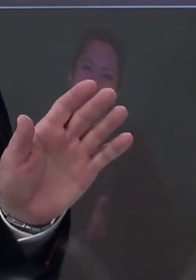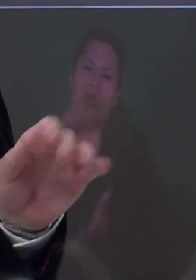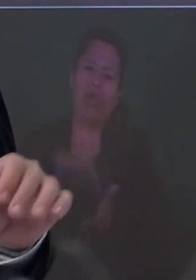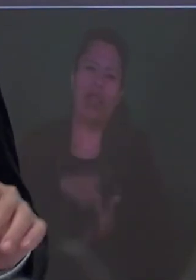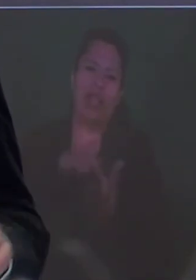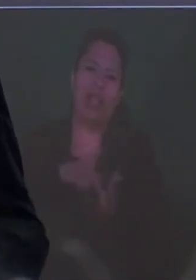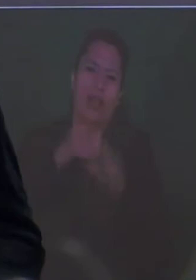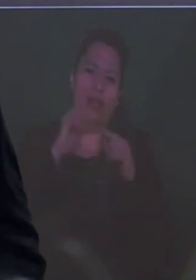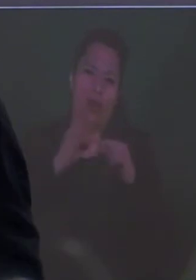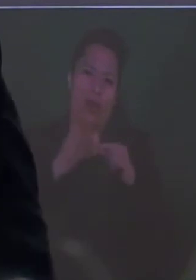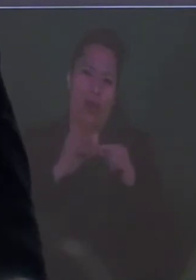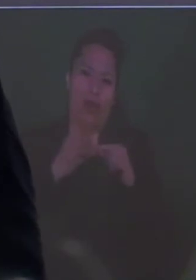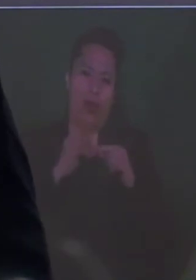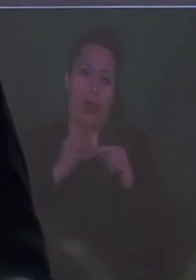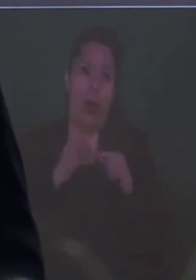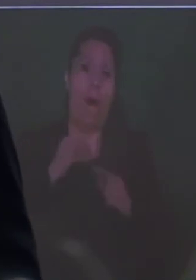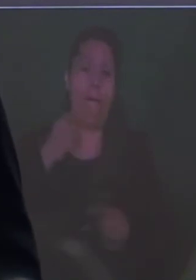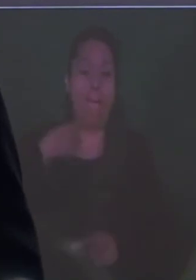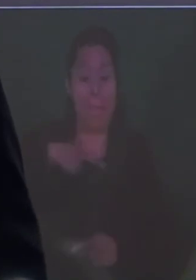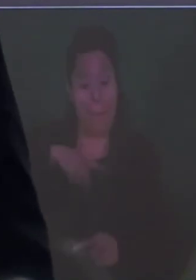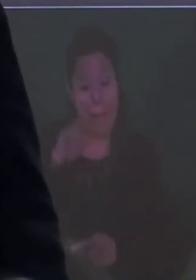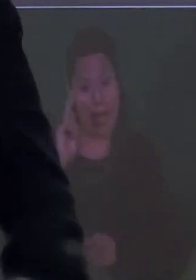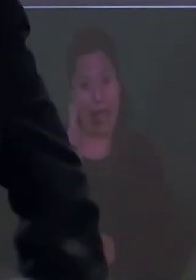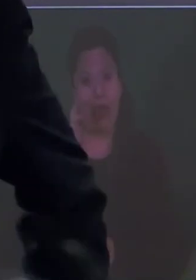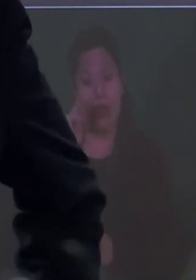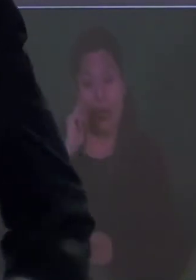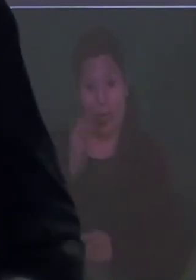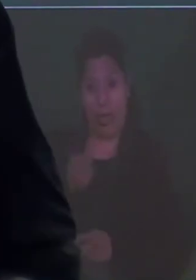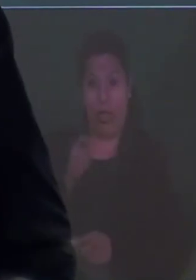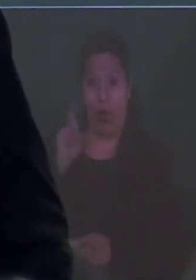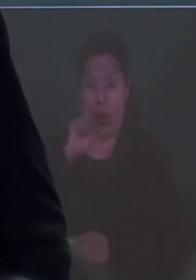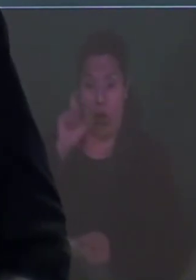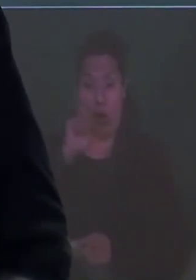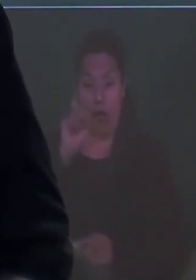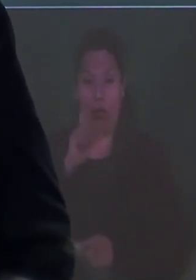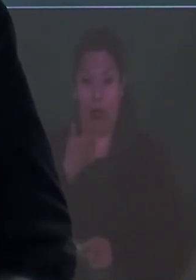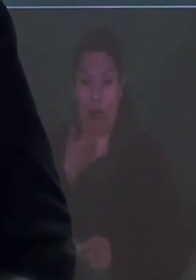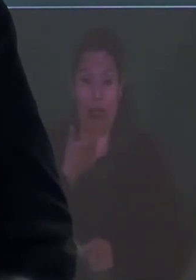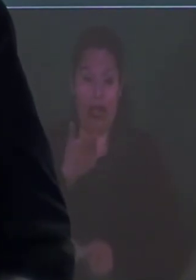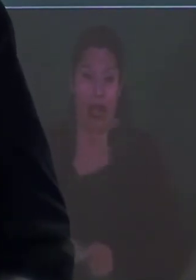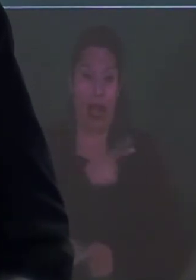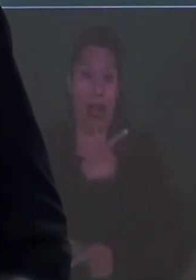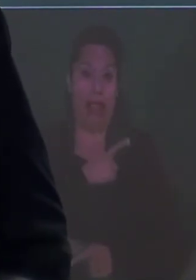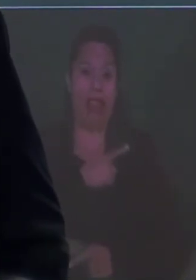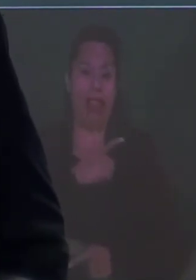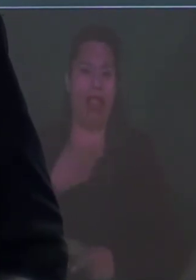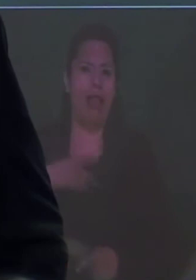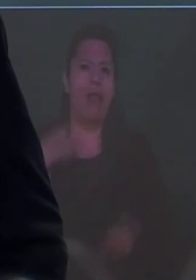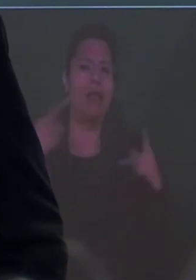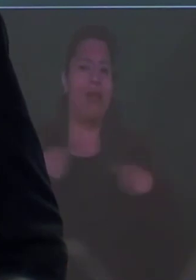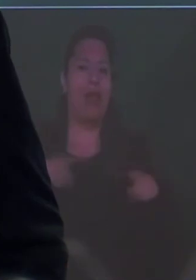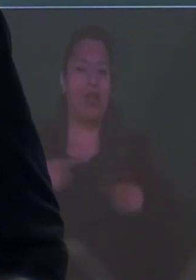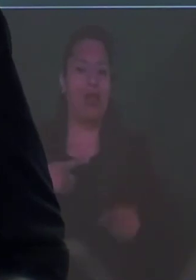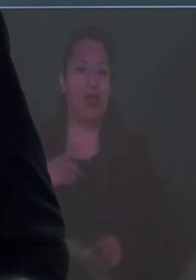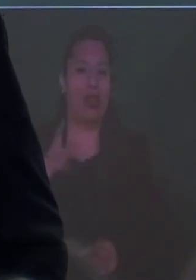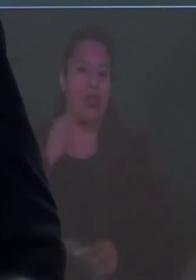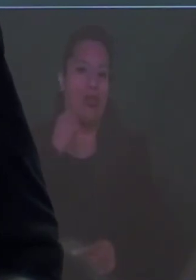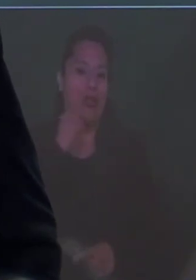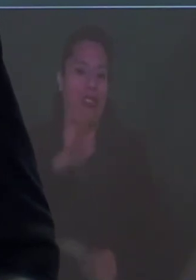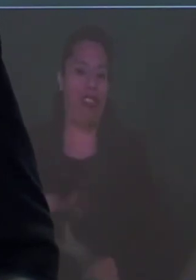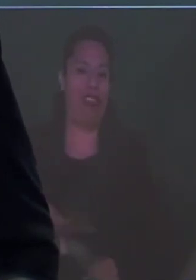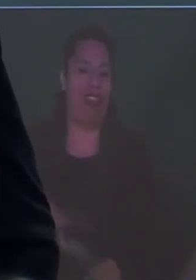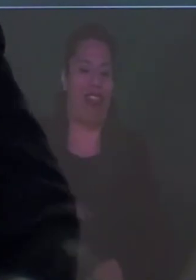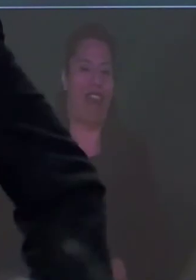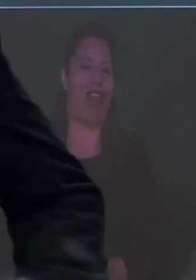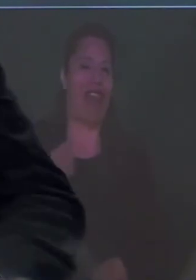abierta y para la cual en este momento nadie tiene respuesta ni el presidente de verdad la guardia nacional en la estrategia que